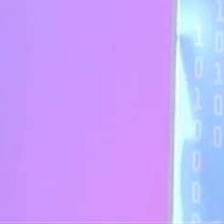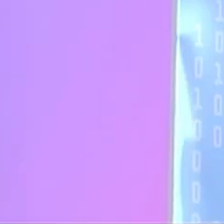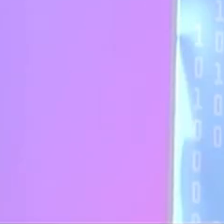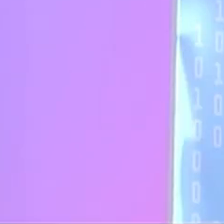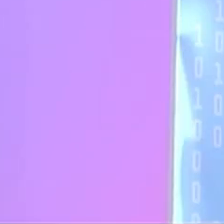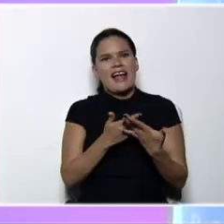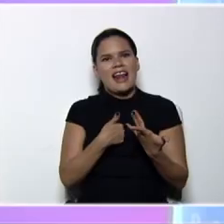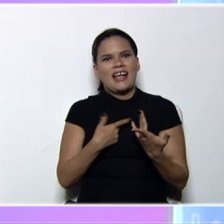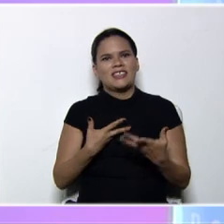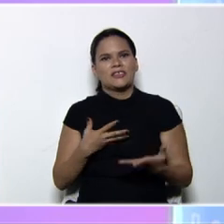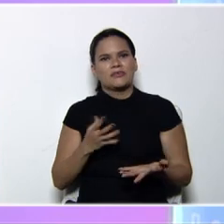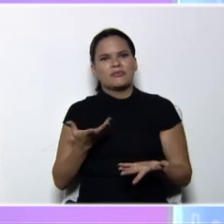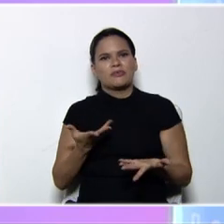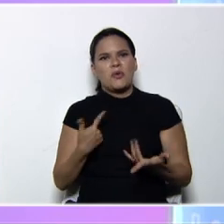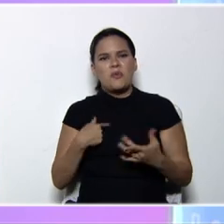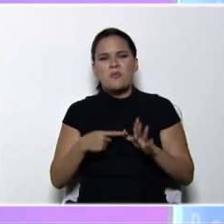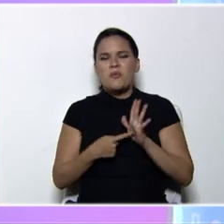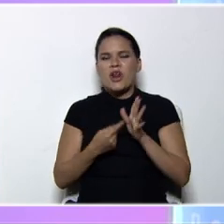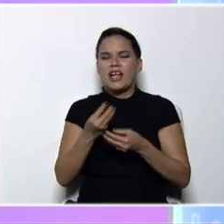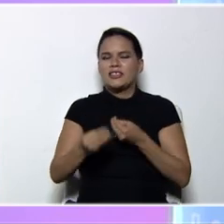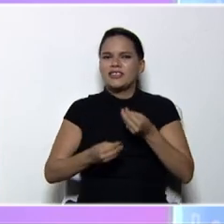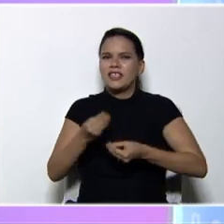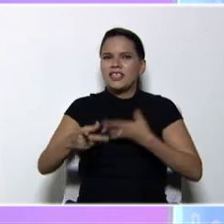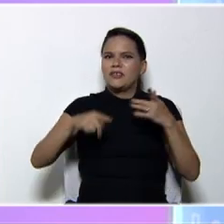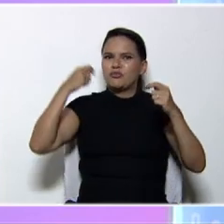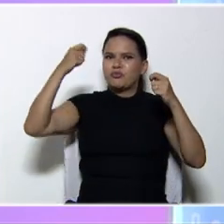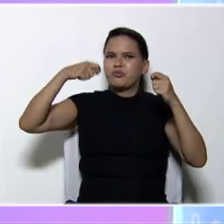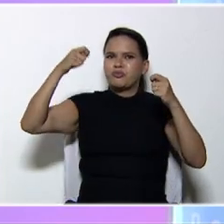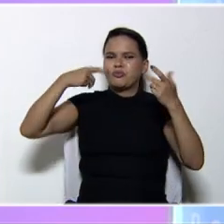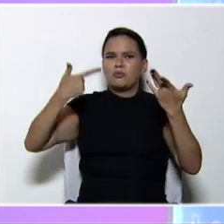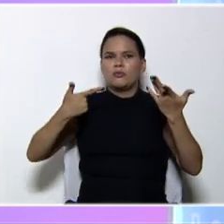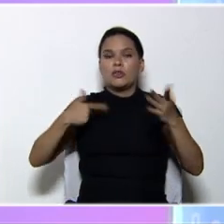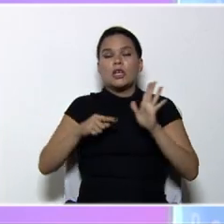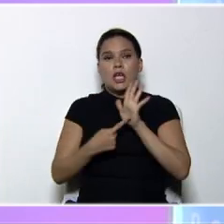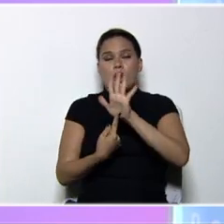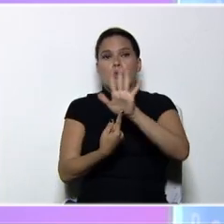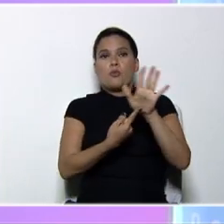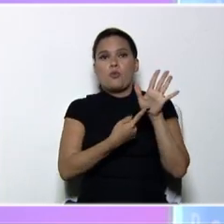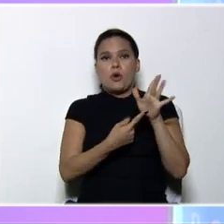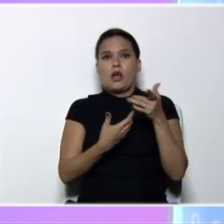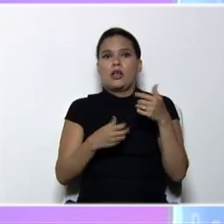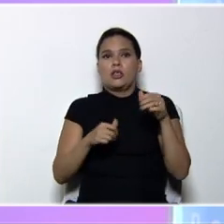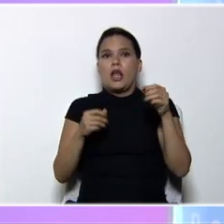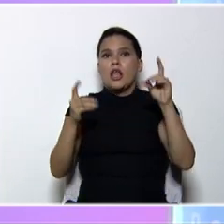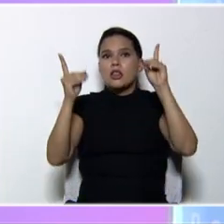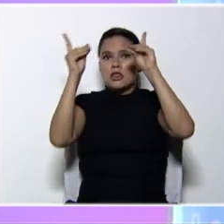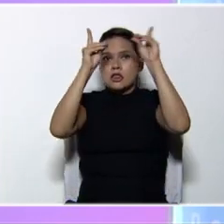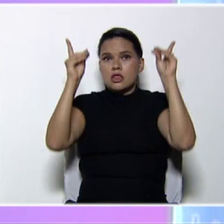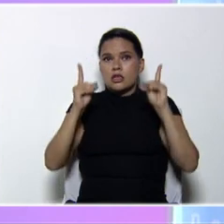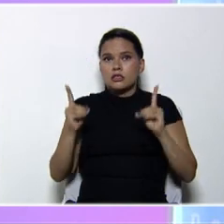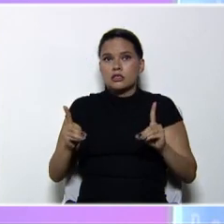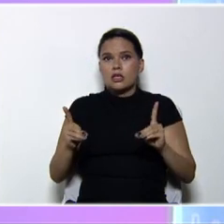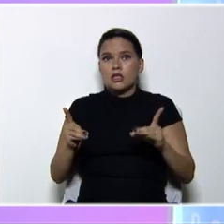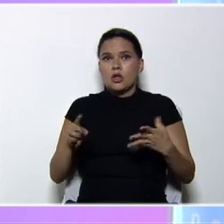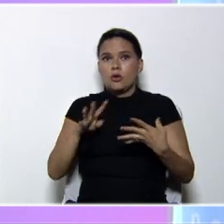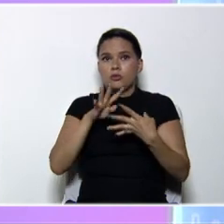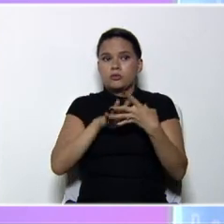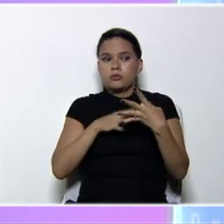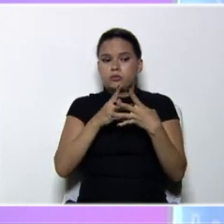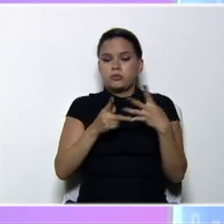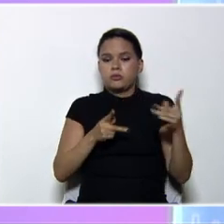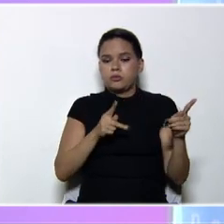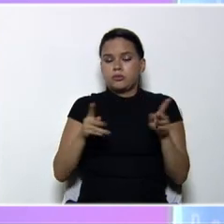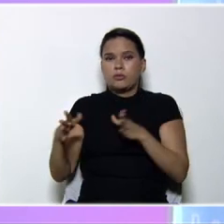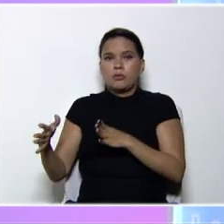Gracias al CEBIT del Estado Táchira por la realización de este material que nos muestra el diseño de un calendario para poder determinar los tiempos de